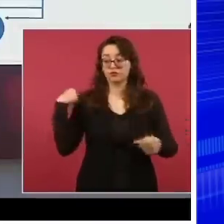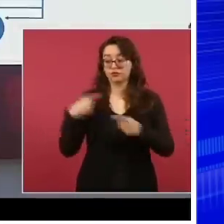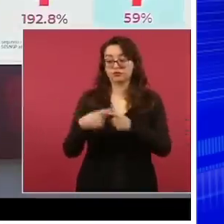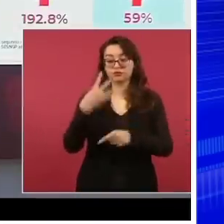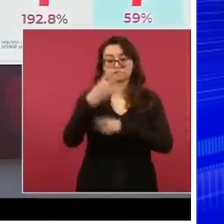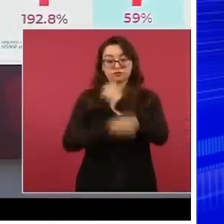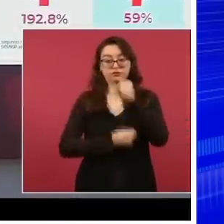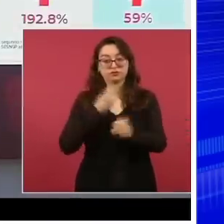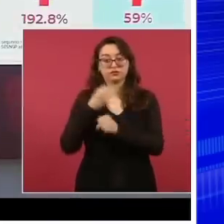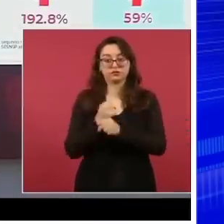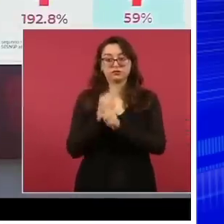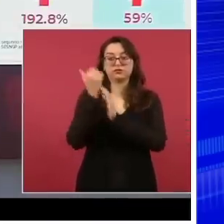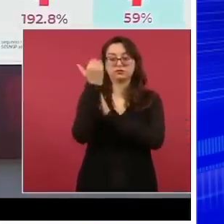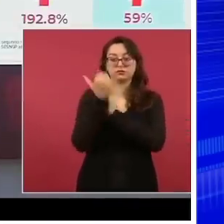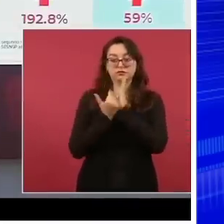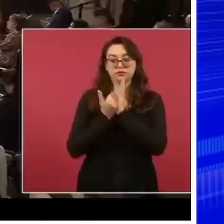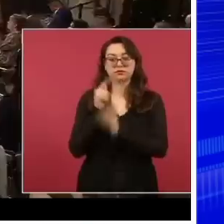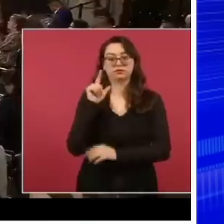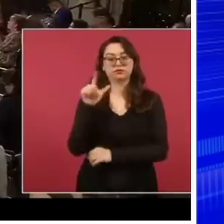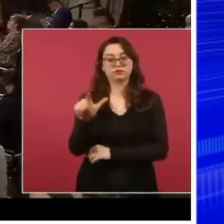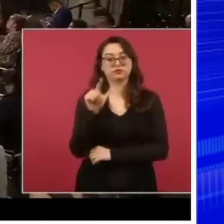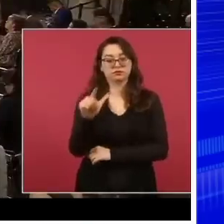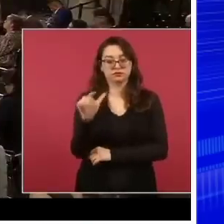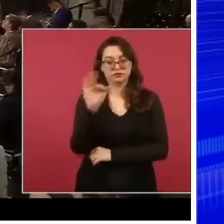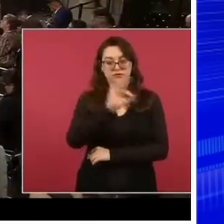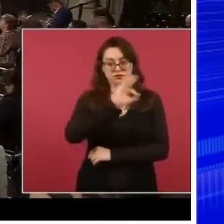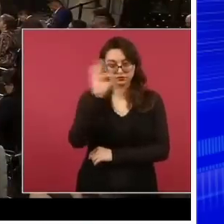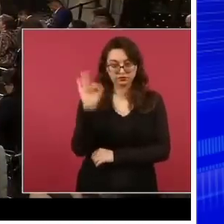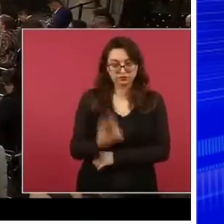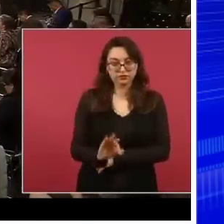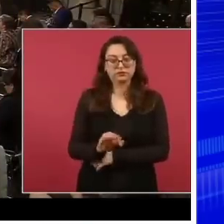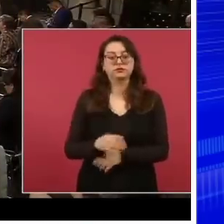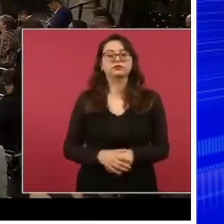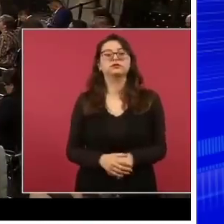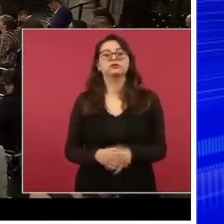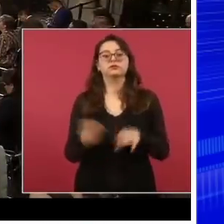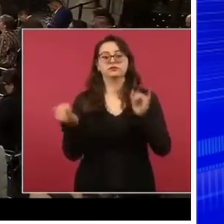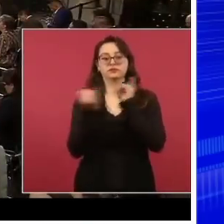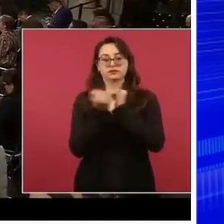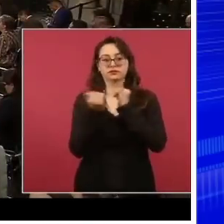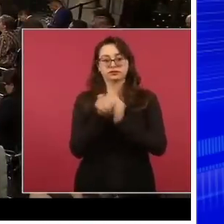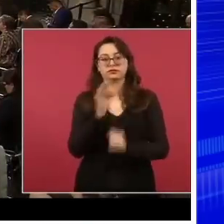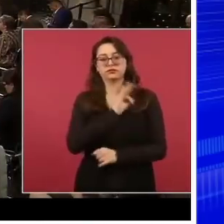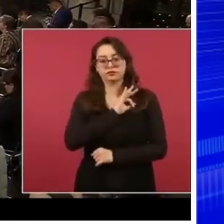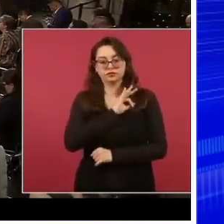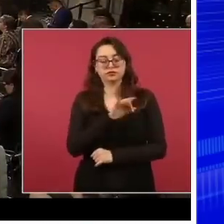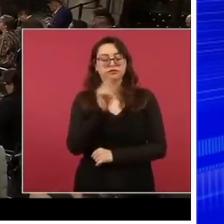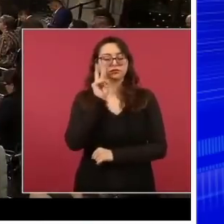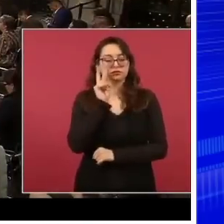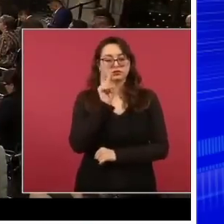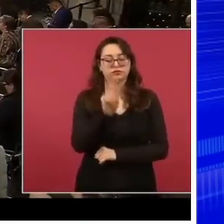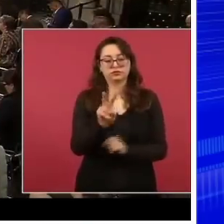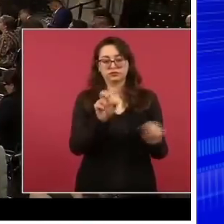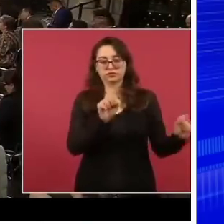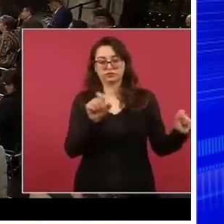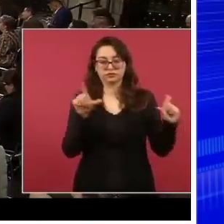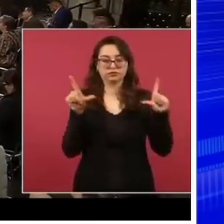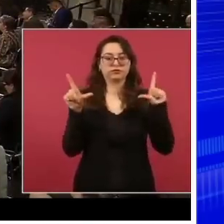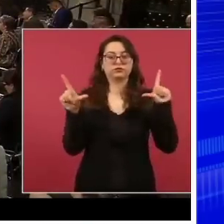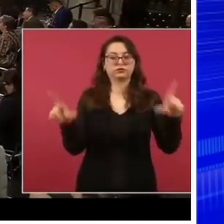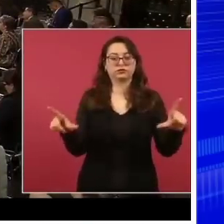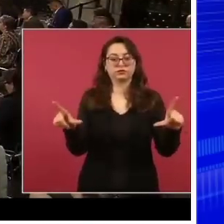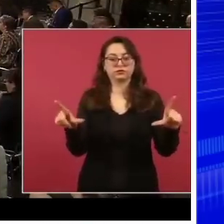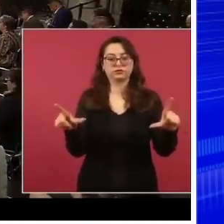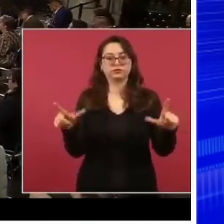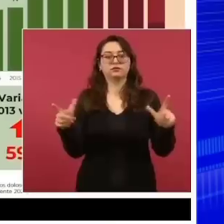17%. Adelante. Aquí también se ve cómo está la variación. Recordar que los